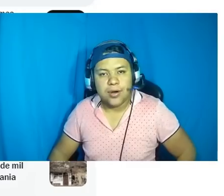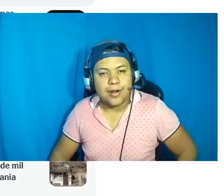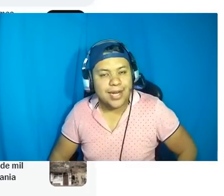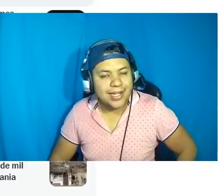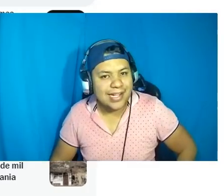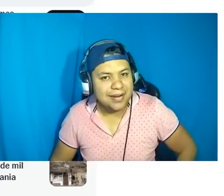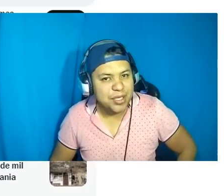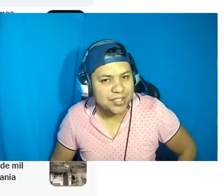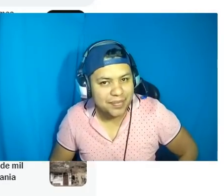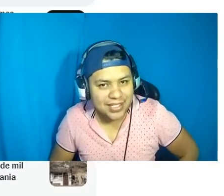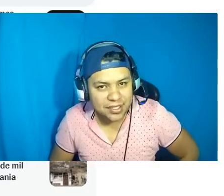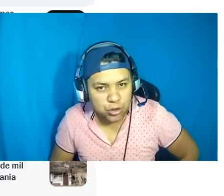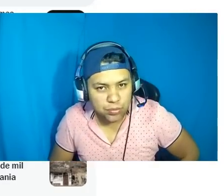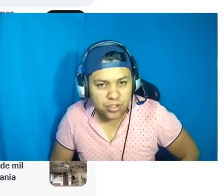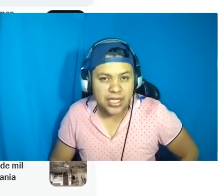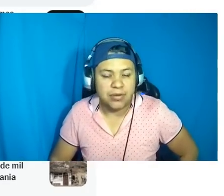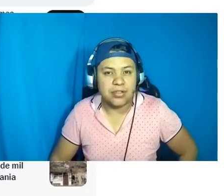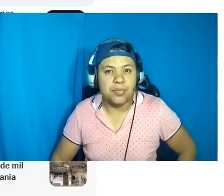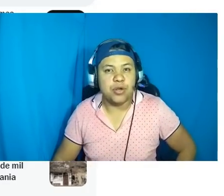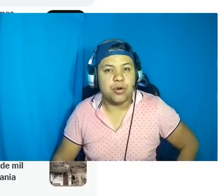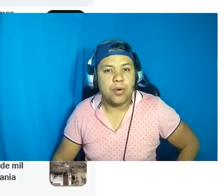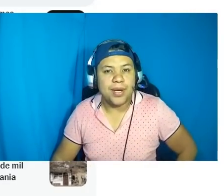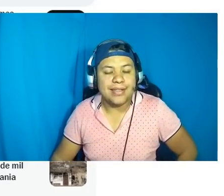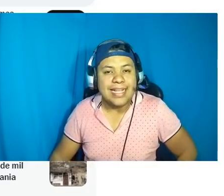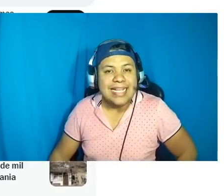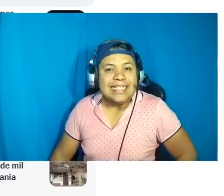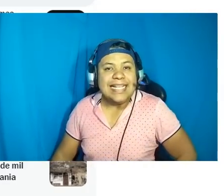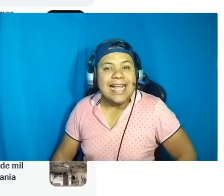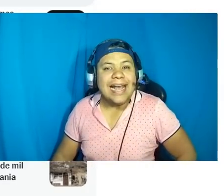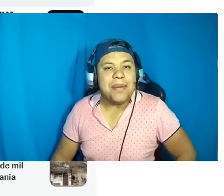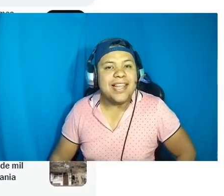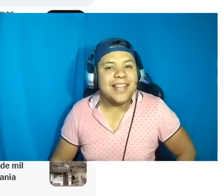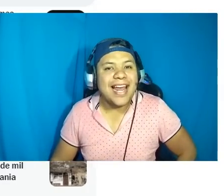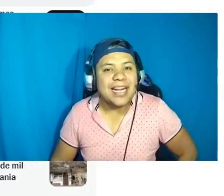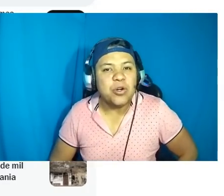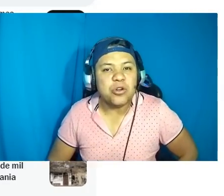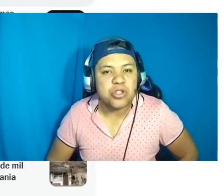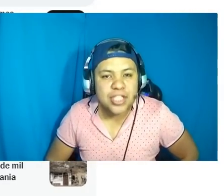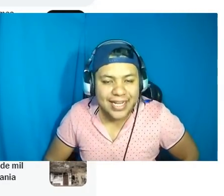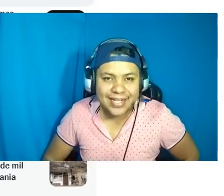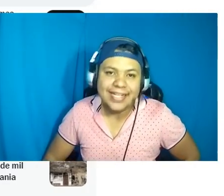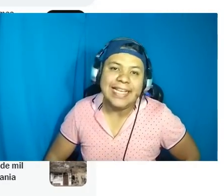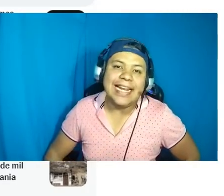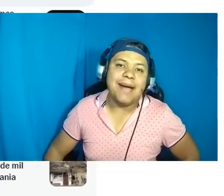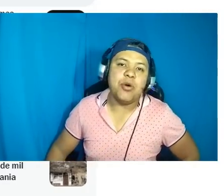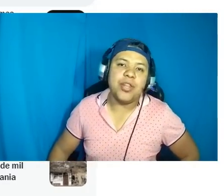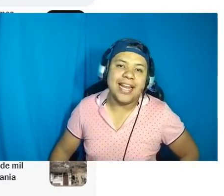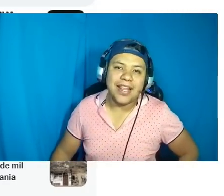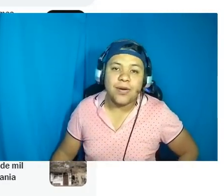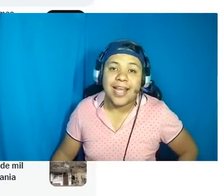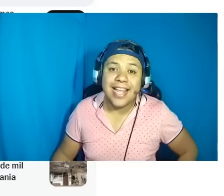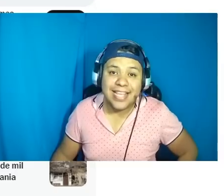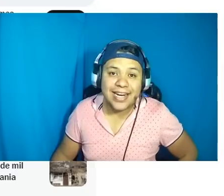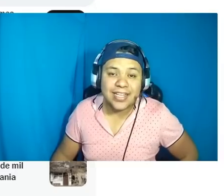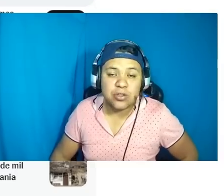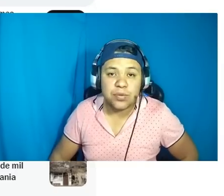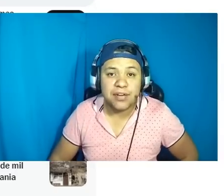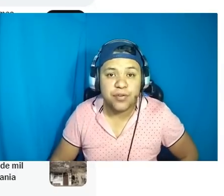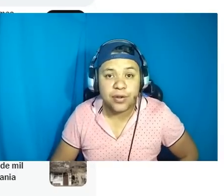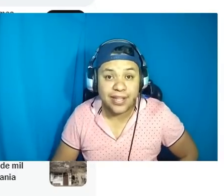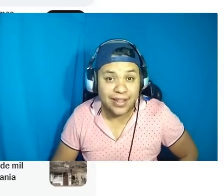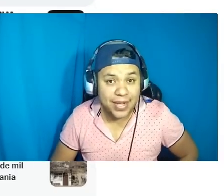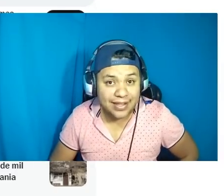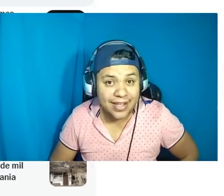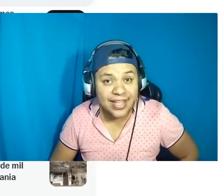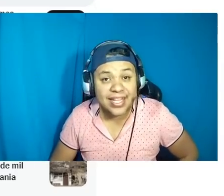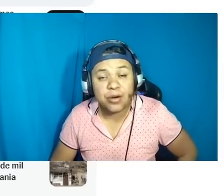hola hola qué tal amigos y amigas de youtube los saluda su amigo robert se acaba de dar a conocer que la moderadora de ayer que estuvo en el